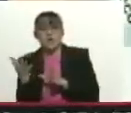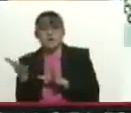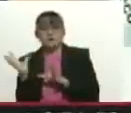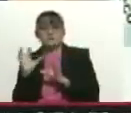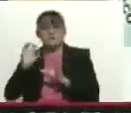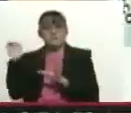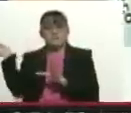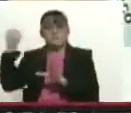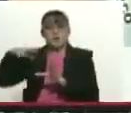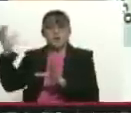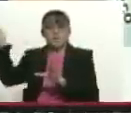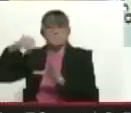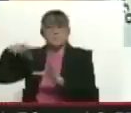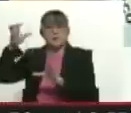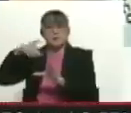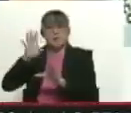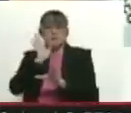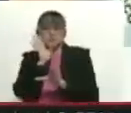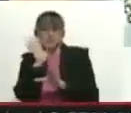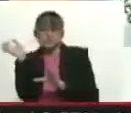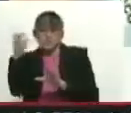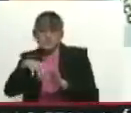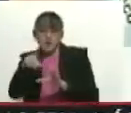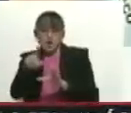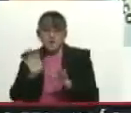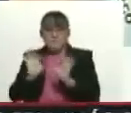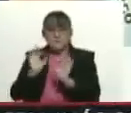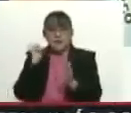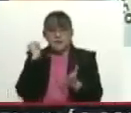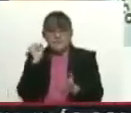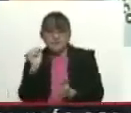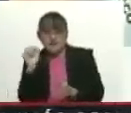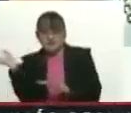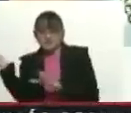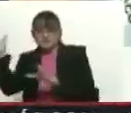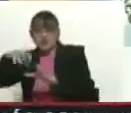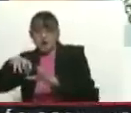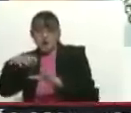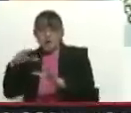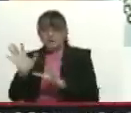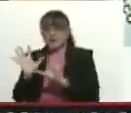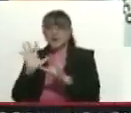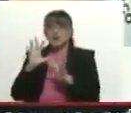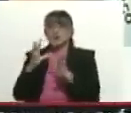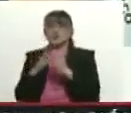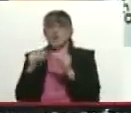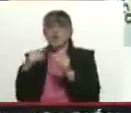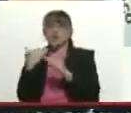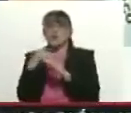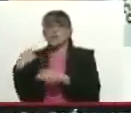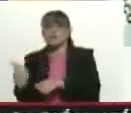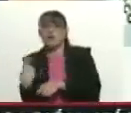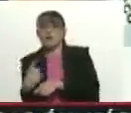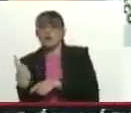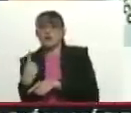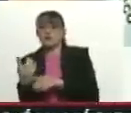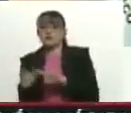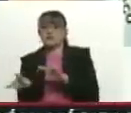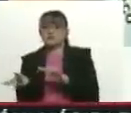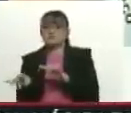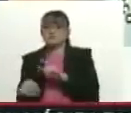macabros, todas las tramas de intentos de magnicidio, de golpe de Estado, de embriones de guerra civil, en una licuadora, y de ahí salió